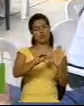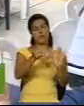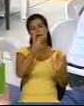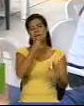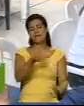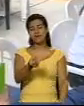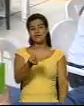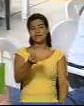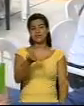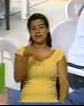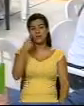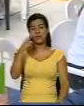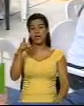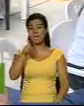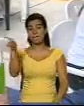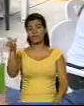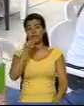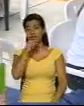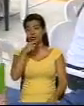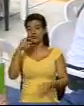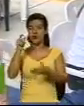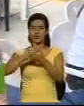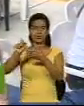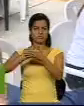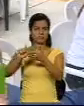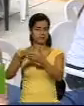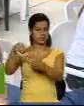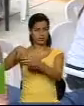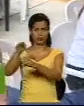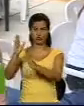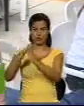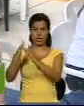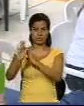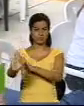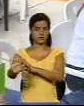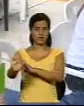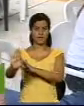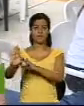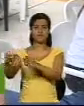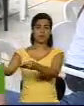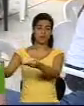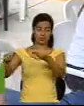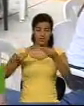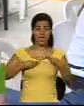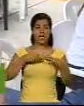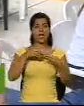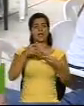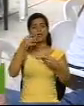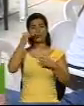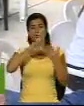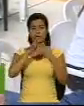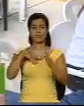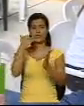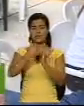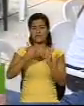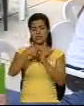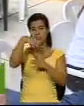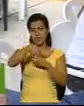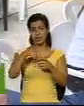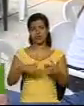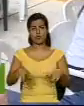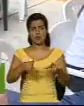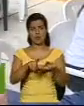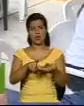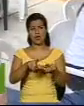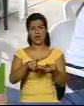llenando lo que es la chuleta y ellos mismos, un familiar, el buen amigo, el mismo consejo comunal, los puede venir a inscribir en los centros